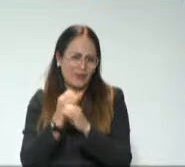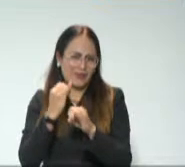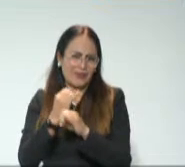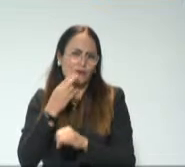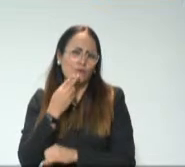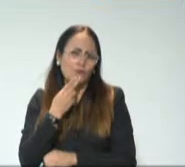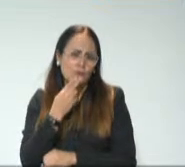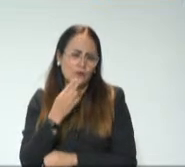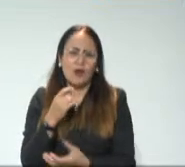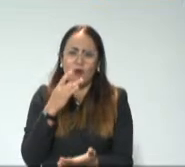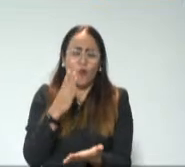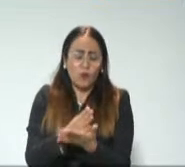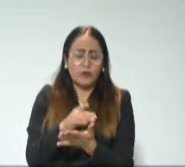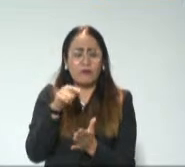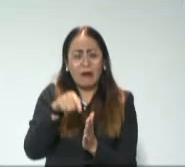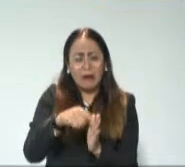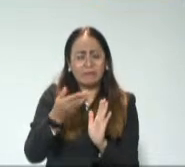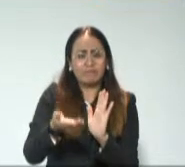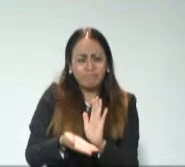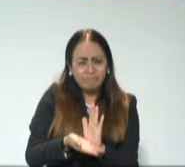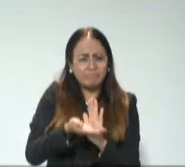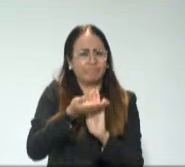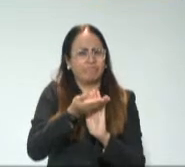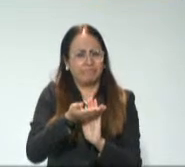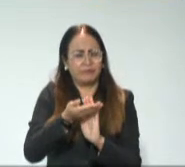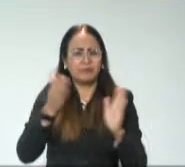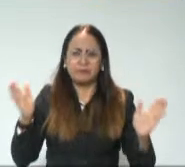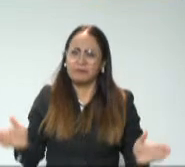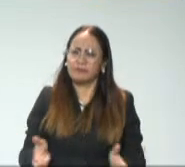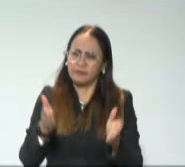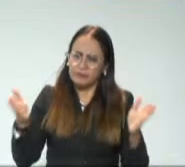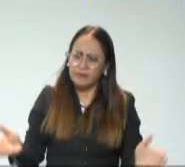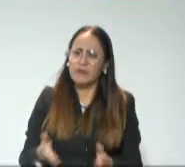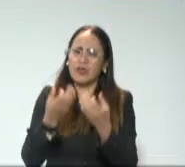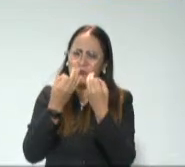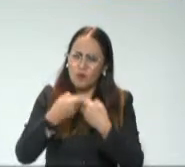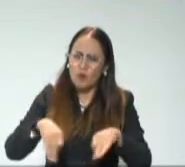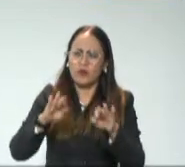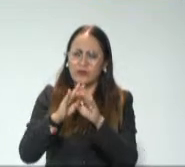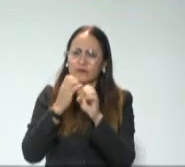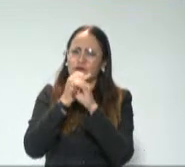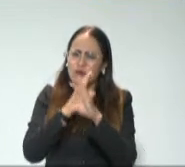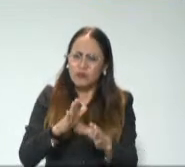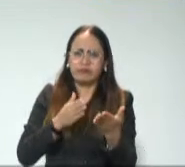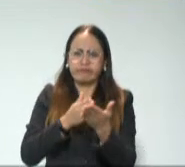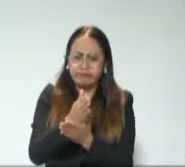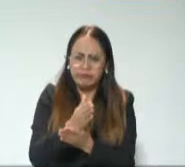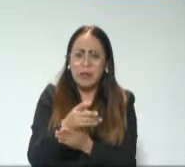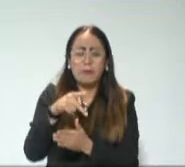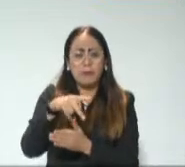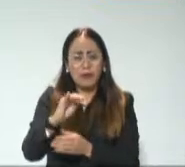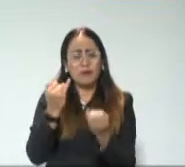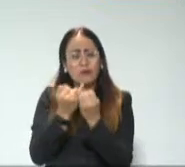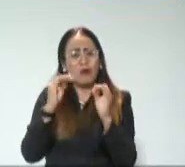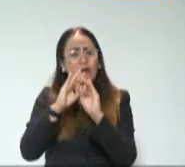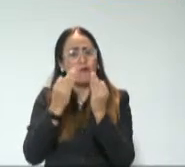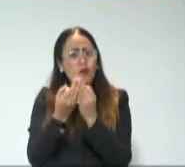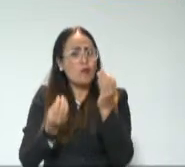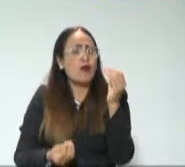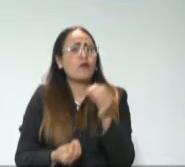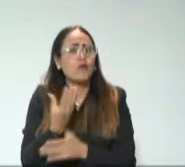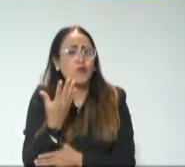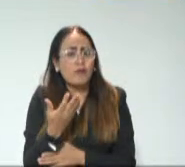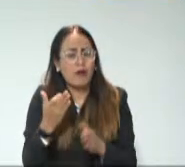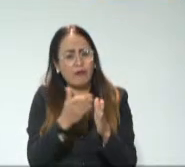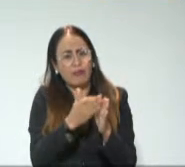solo seguir impulsando este rol fundamental sino también renovarlo en lo que implica hoy en día en esta